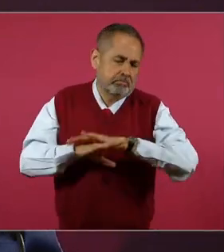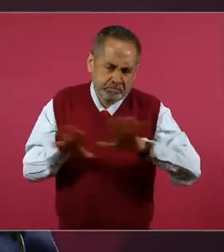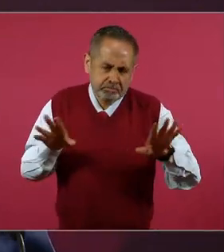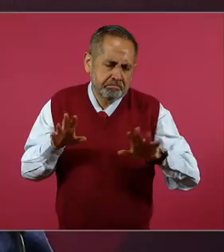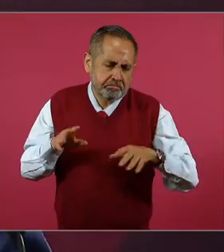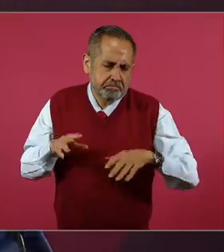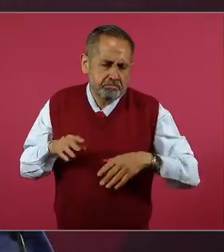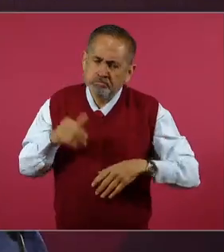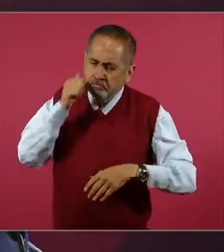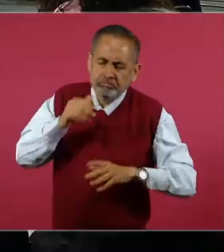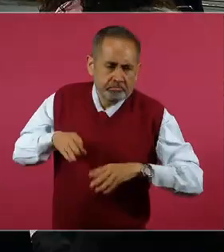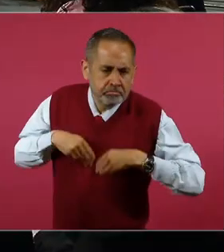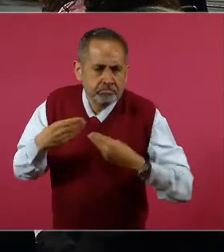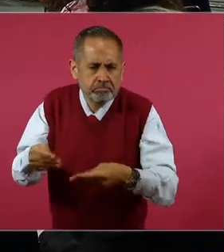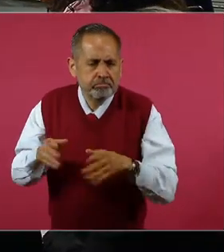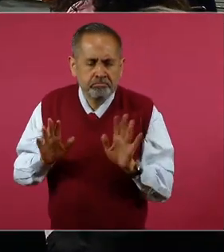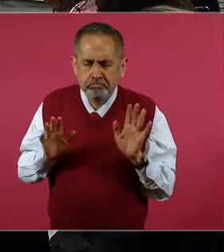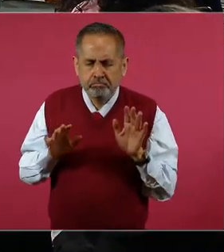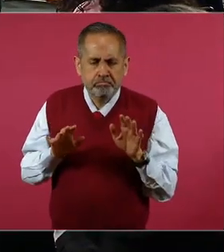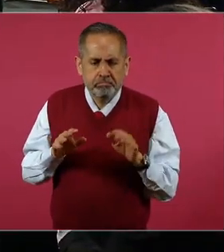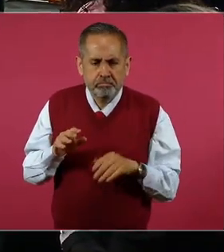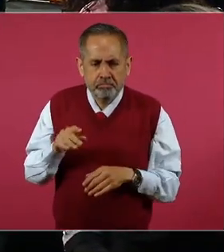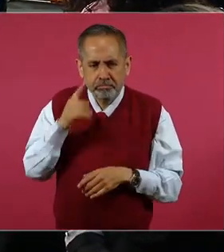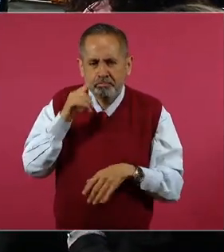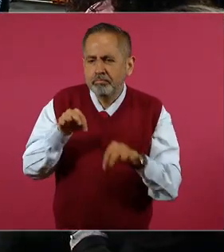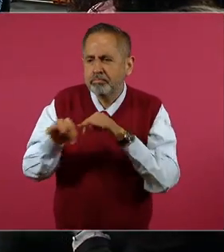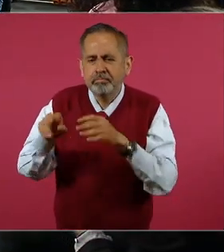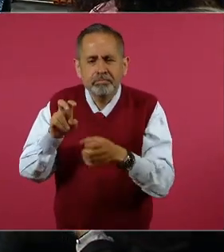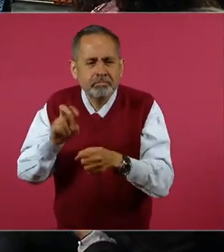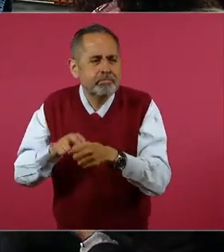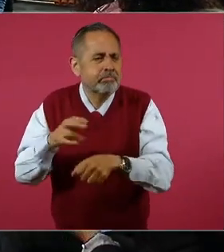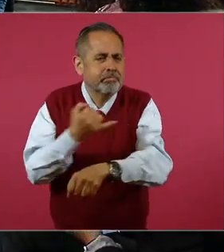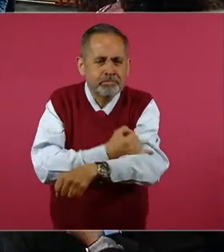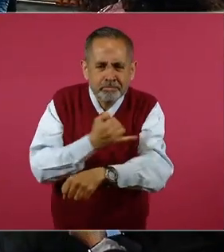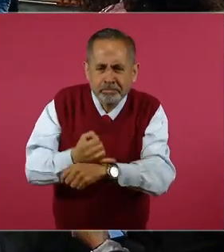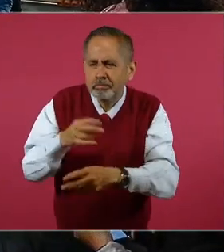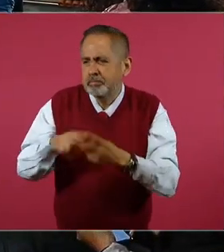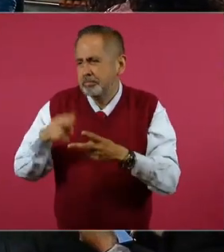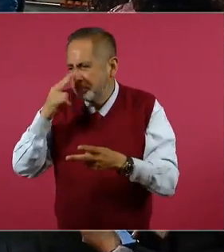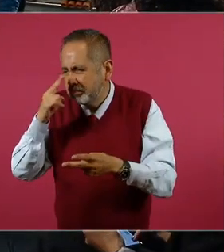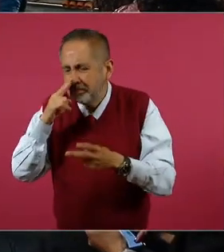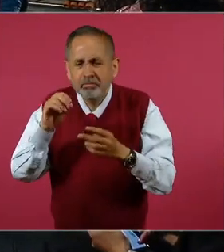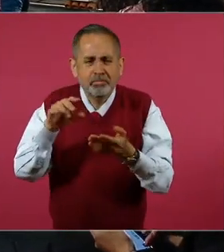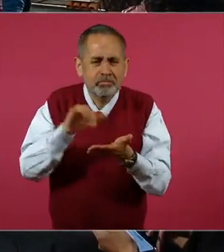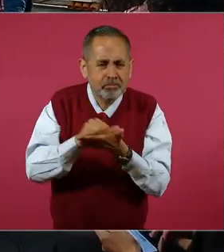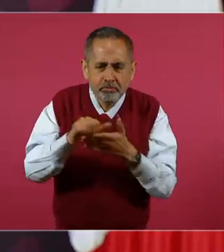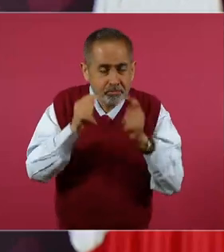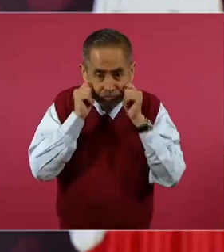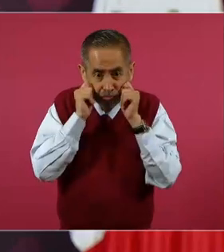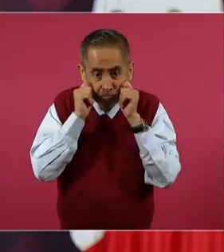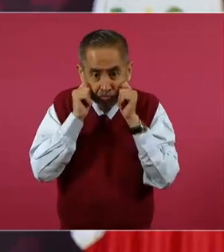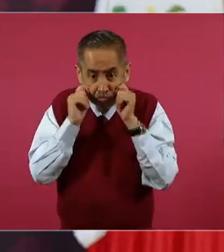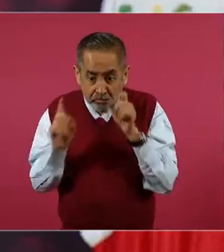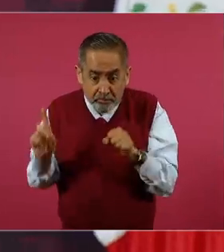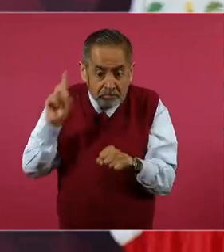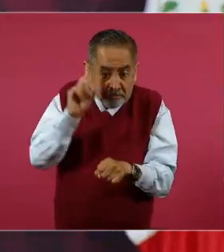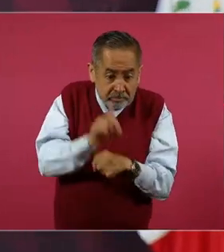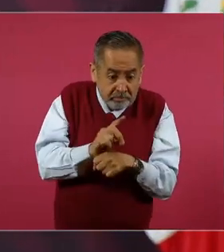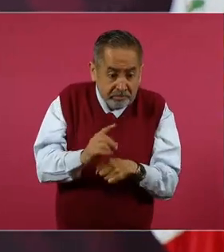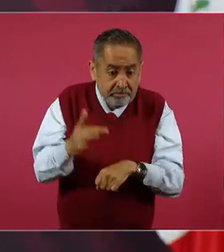Y pueden estar trabajando en Iztapalapa o en Nesa o en Nueva York, y si les toca dar